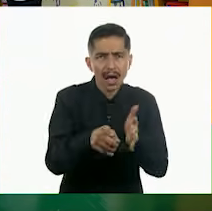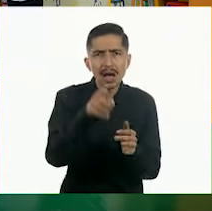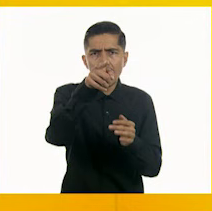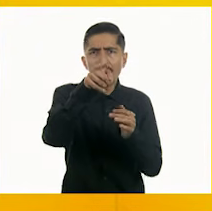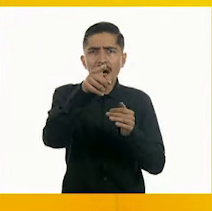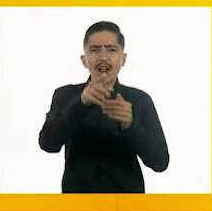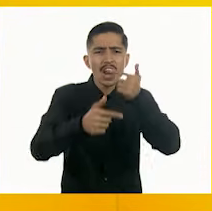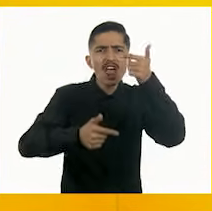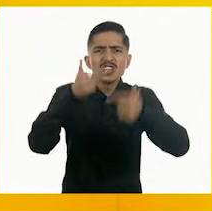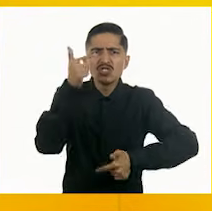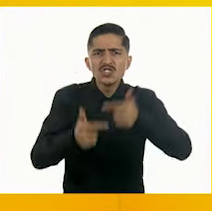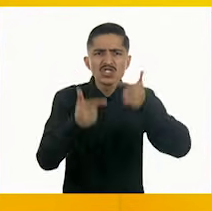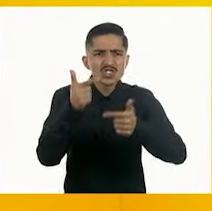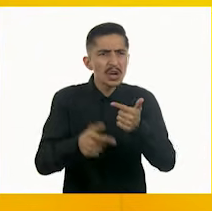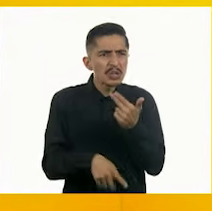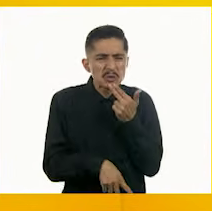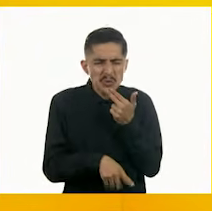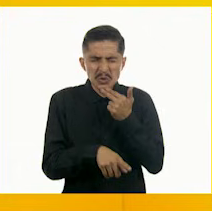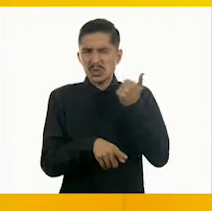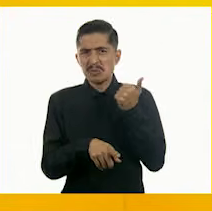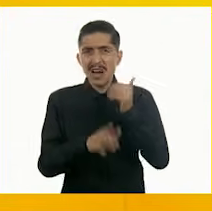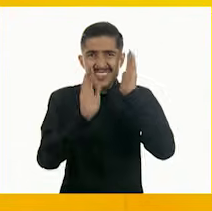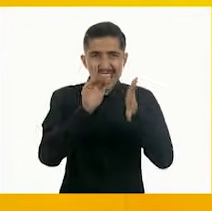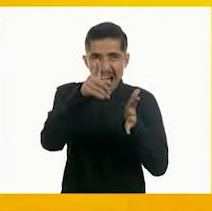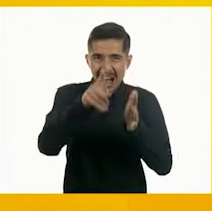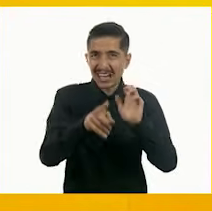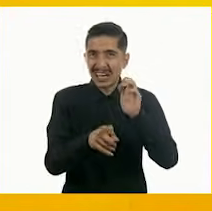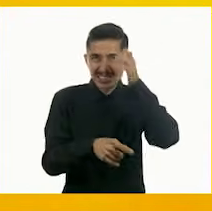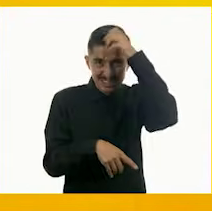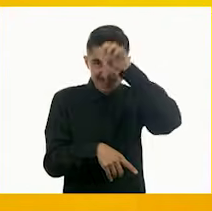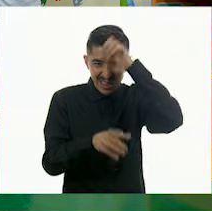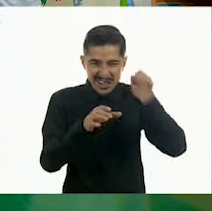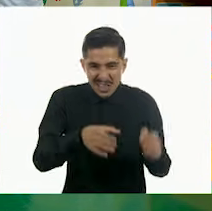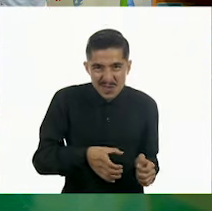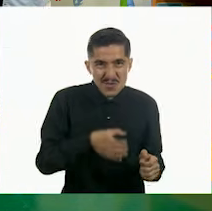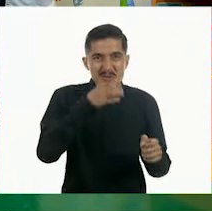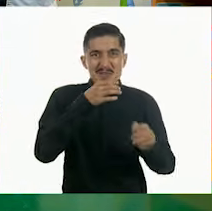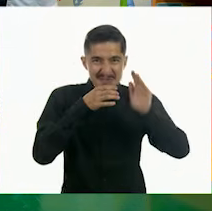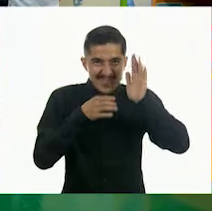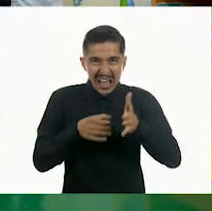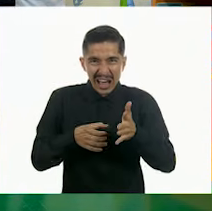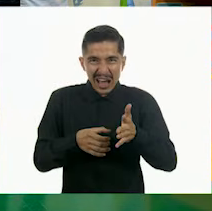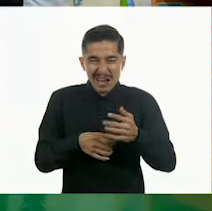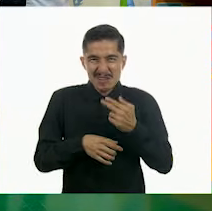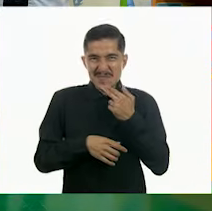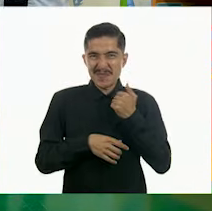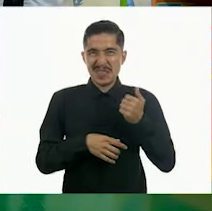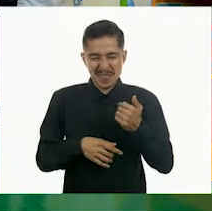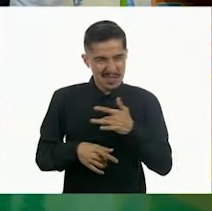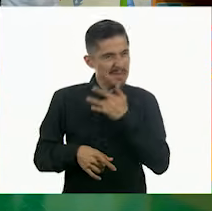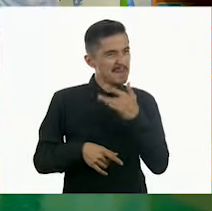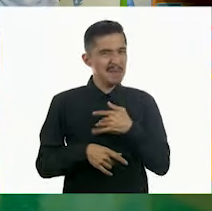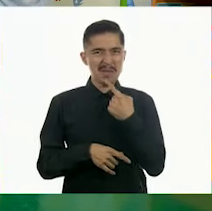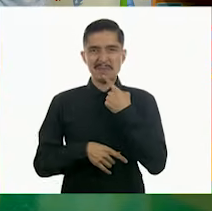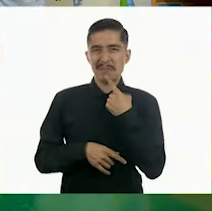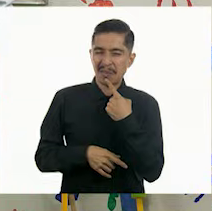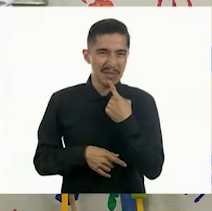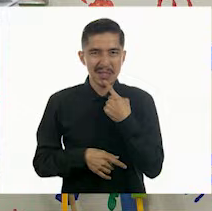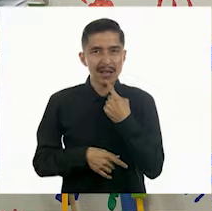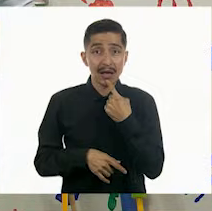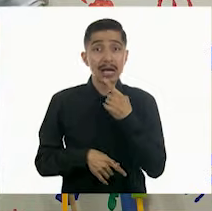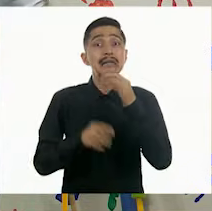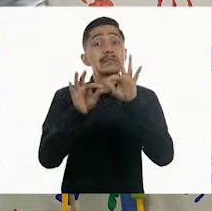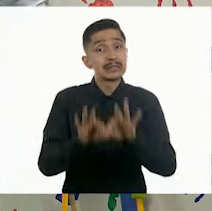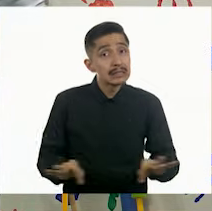leche que ya no está buena? Sí, sí me ha tocado. Y algo importante, lava